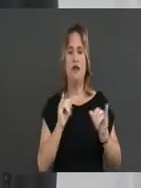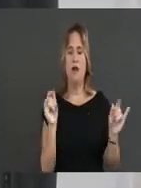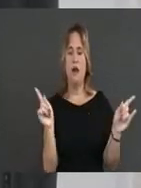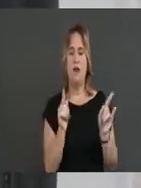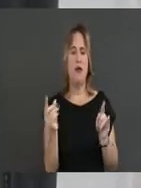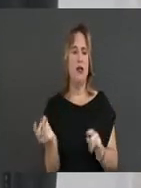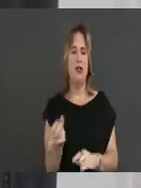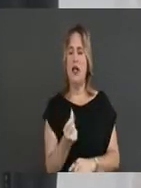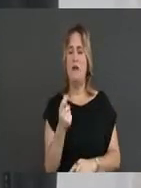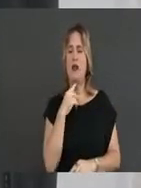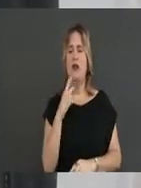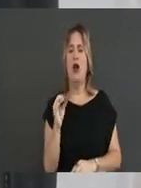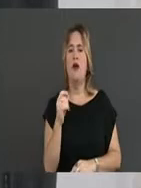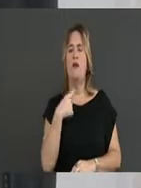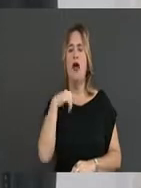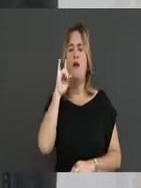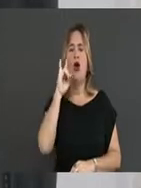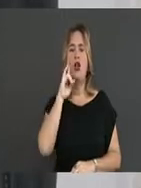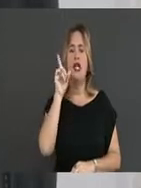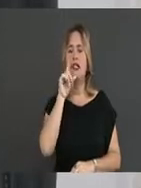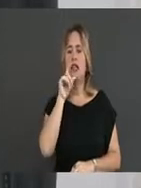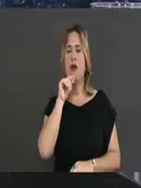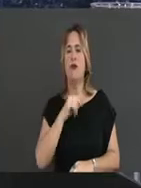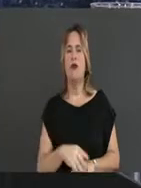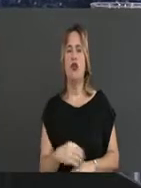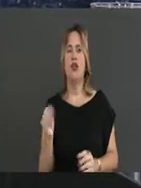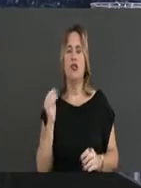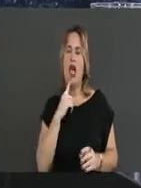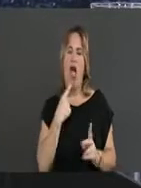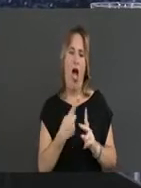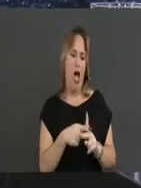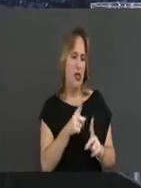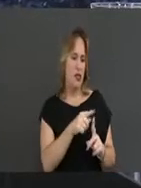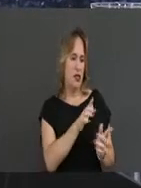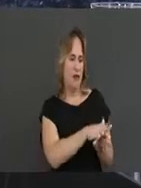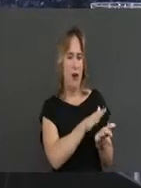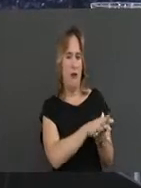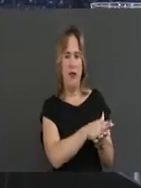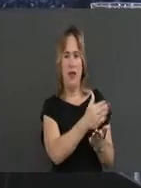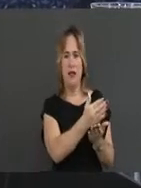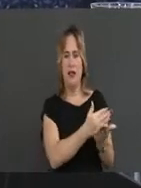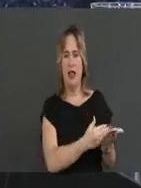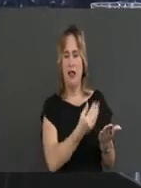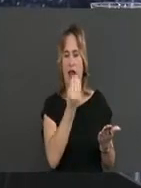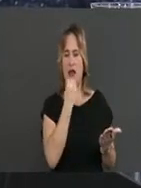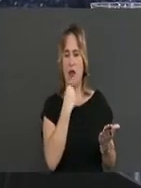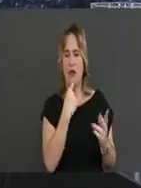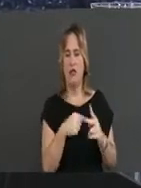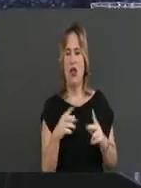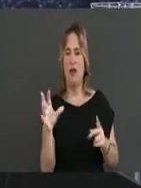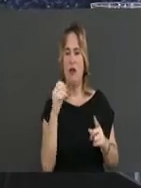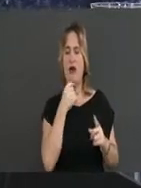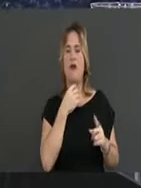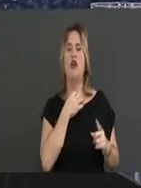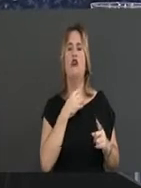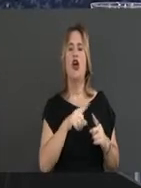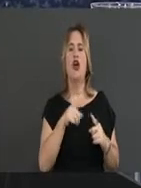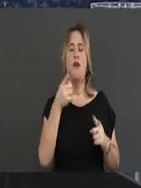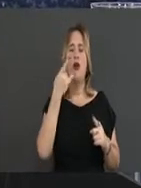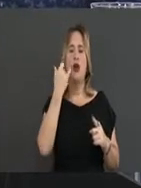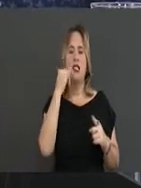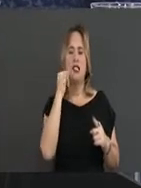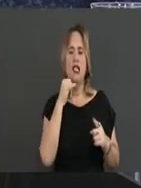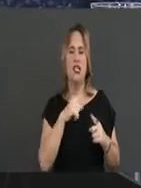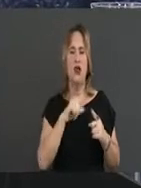rápidas, relacionadas con leche y con pollo. Sé que se nos quedan temas, gobernadora, con respecto a la canasta básica. Estamos hablando, por ejemplo, de los cigarros,